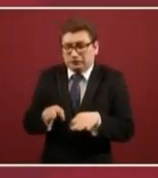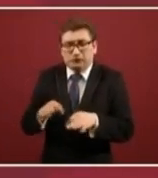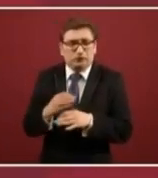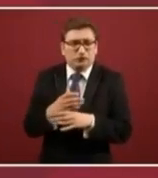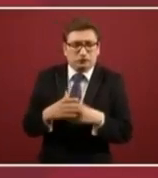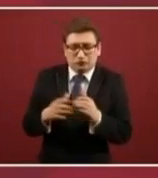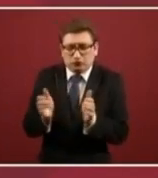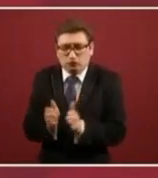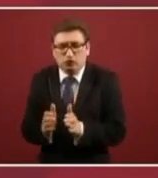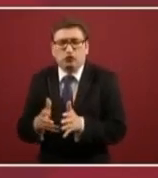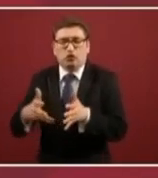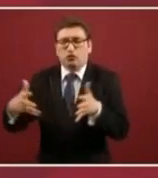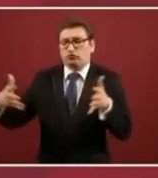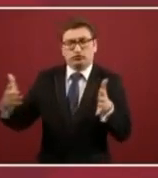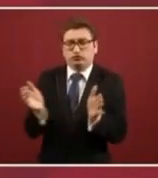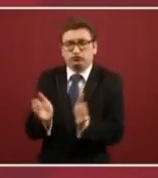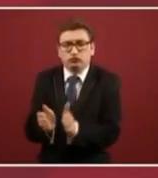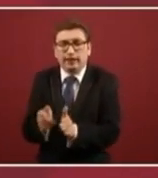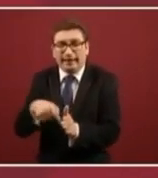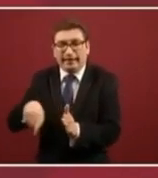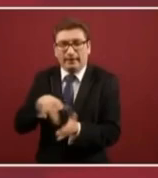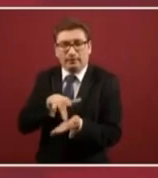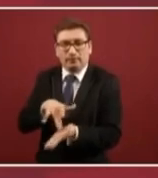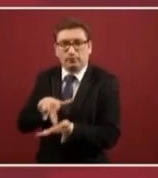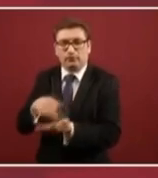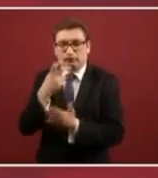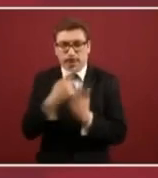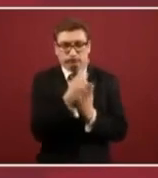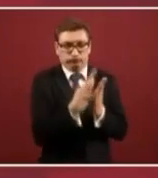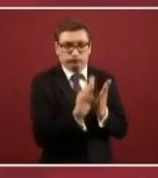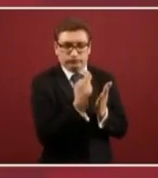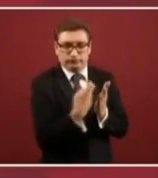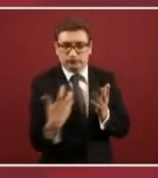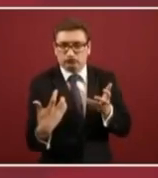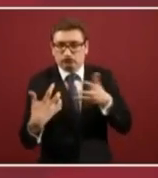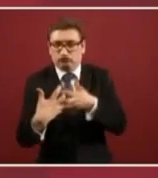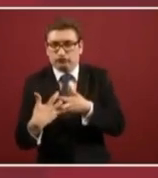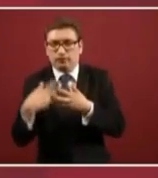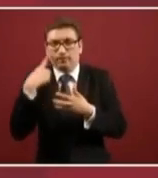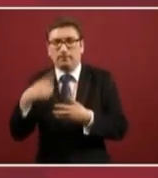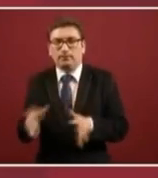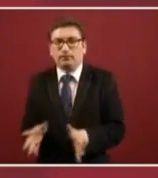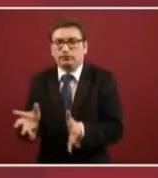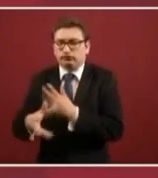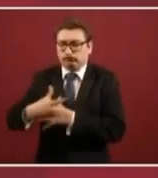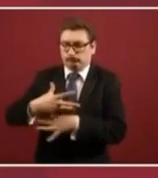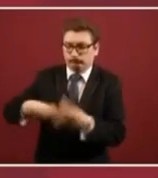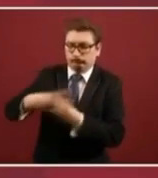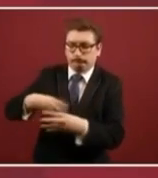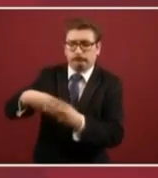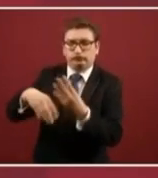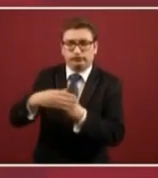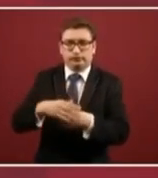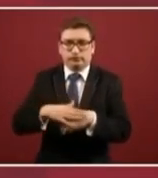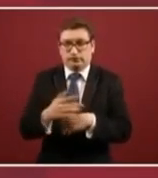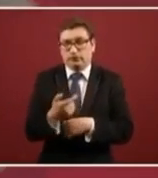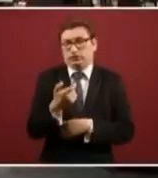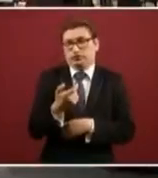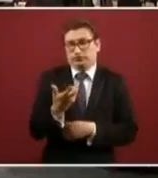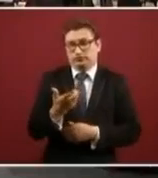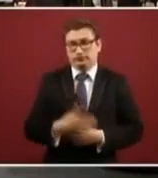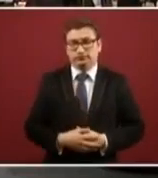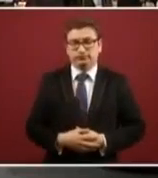explicación de cómo un programa efectivamente está orientado específicamente al fomento de la productividad a través del precio.